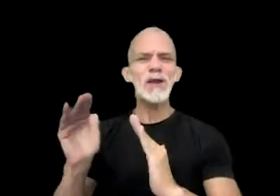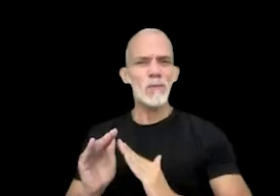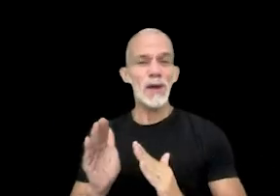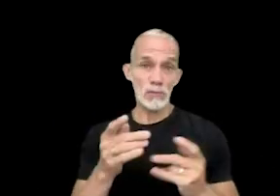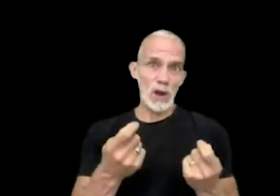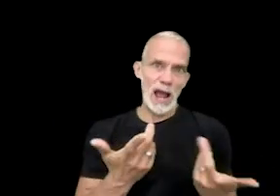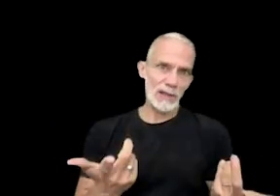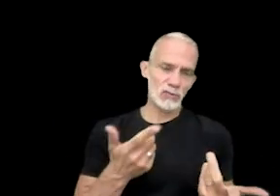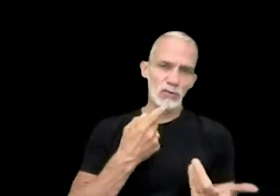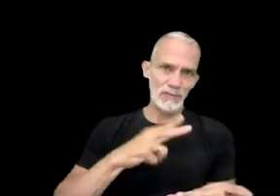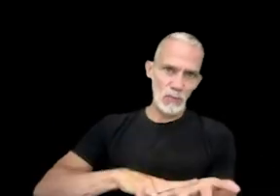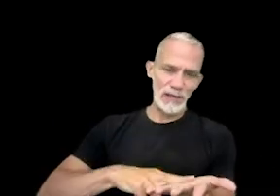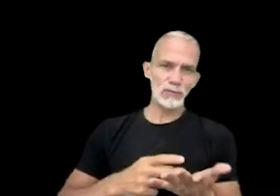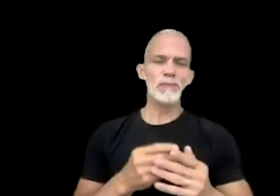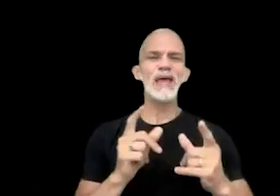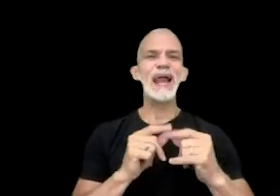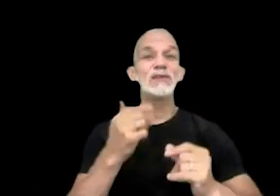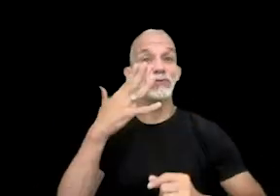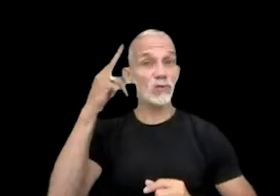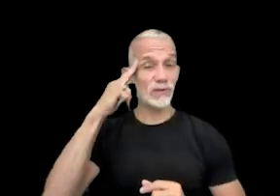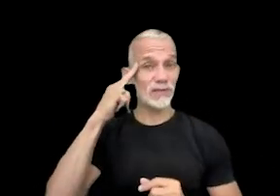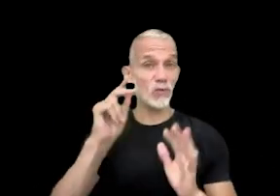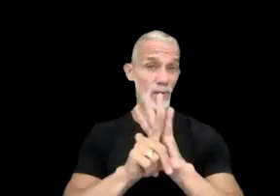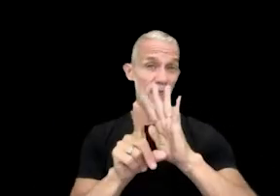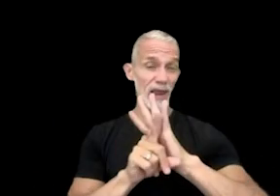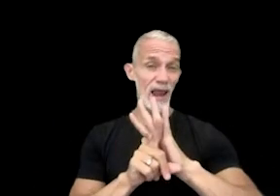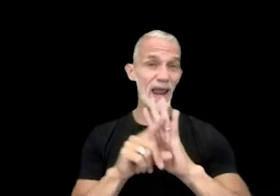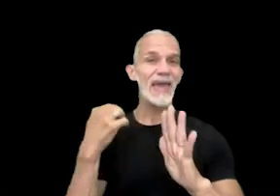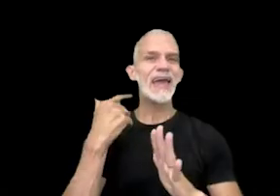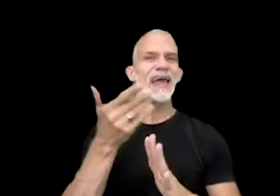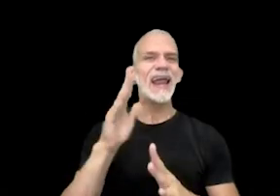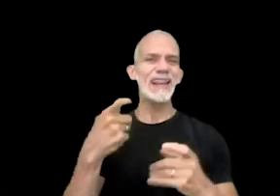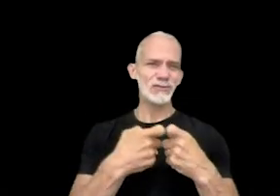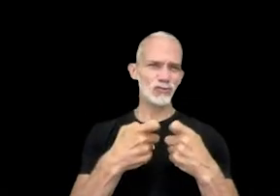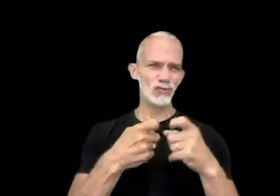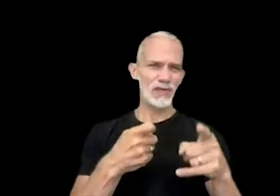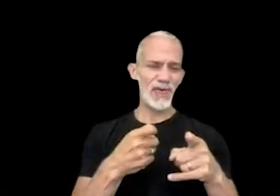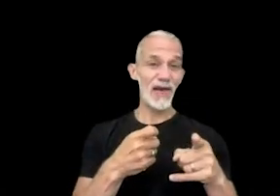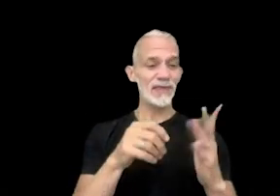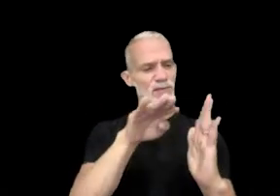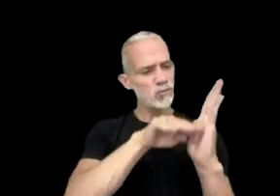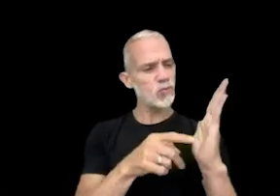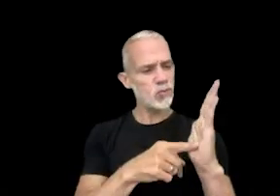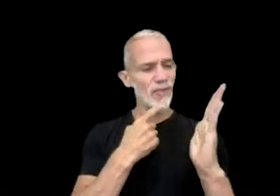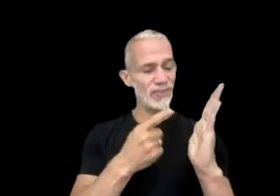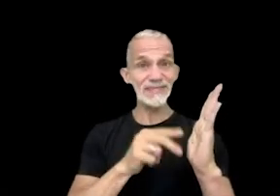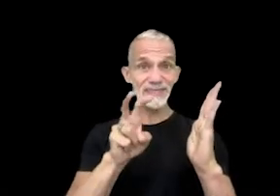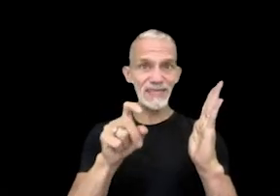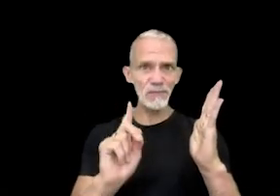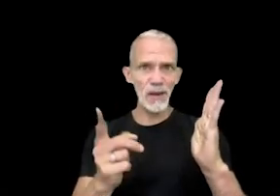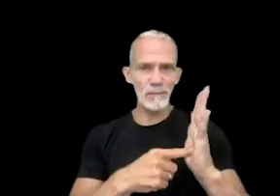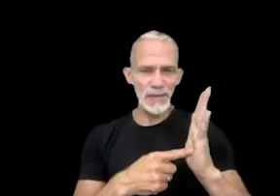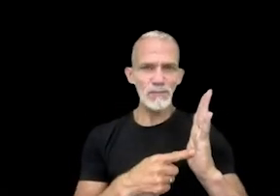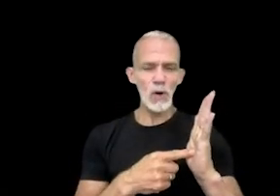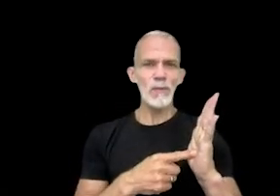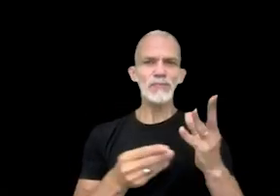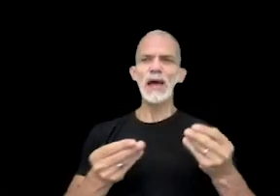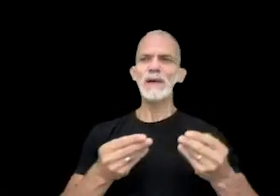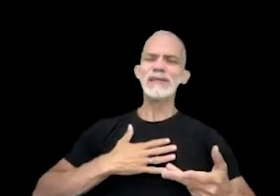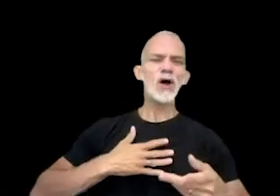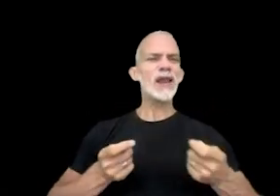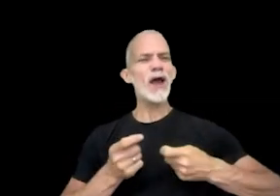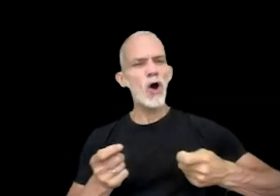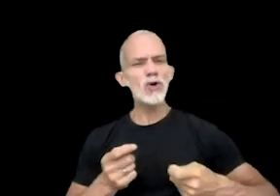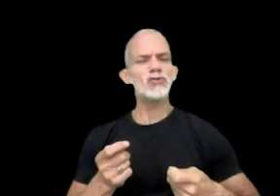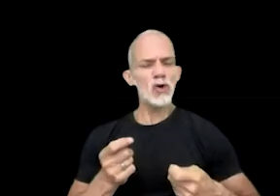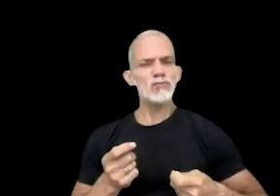costos. El artículo 59 de la Ley General de Sociedades me va a estar hablando de esta cuestión, ¿no? Que el administrador de negocios